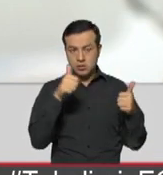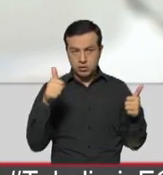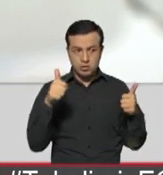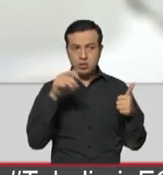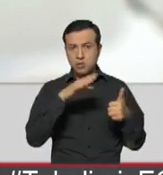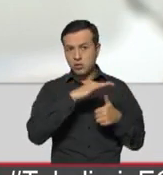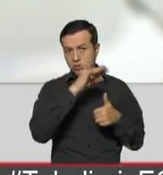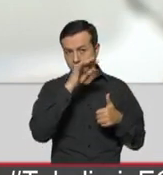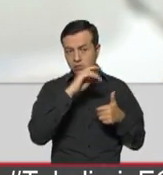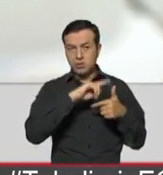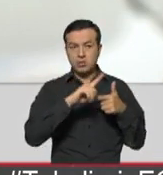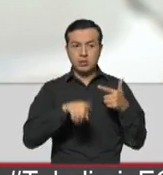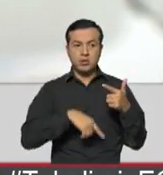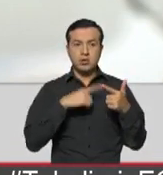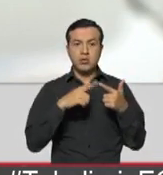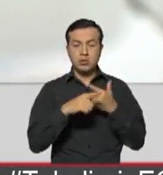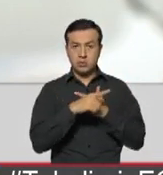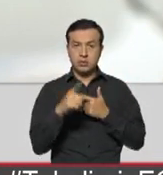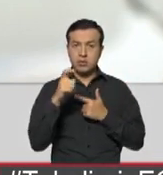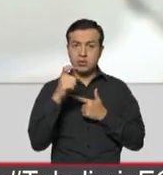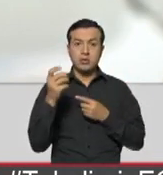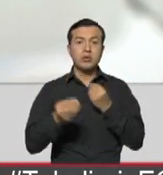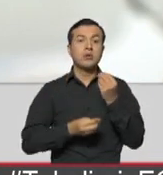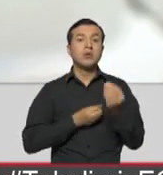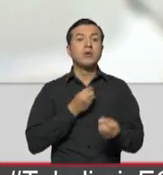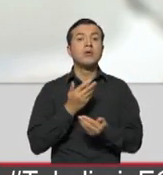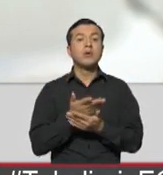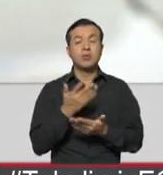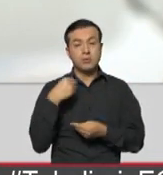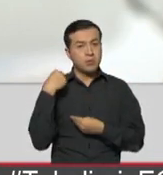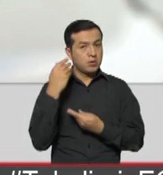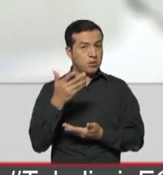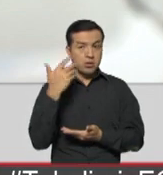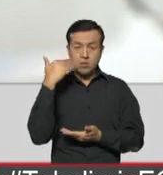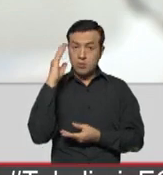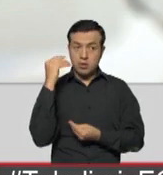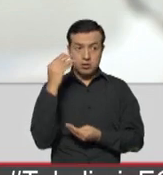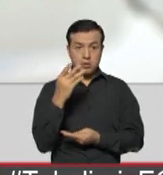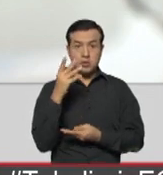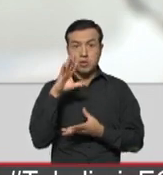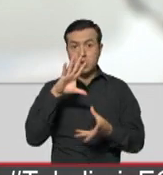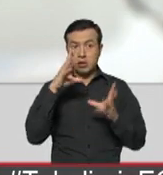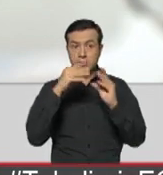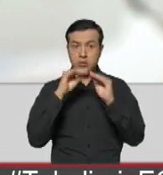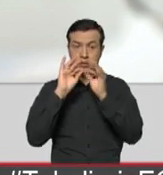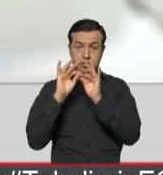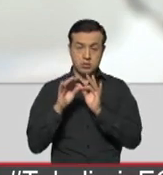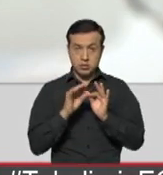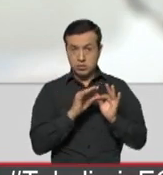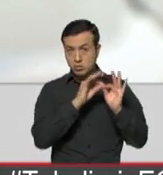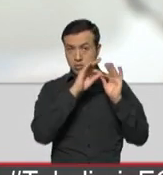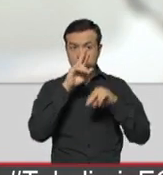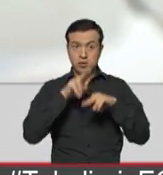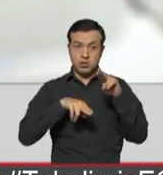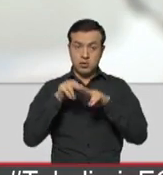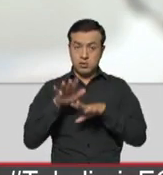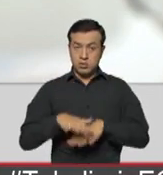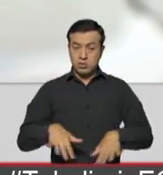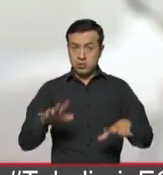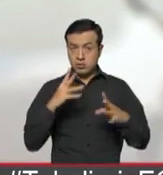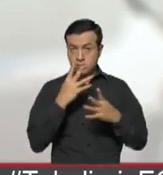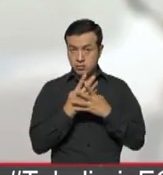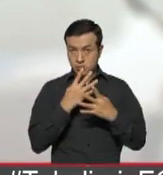aislarlos. En segundo lugar, sí se tienen que proveer adecuaciones en la infraestructura